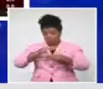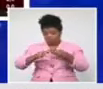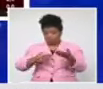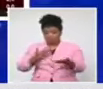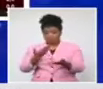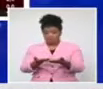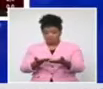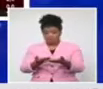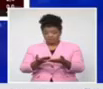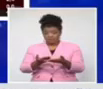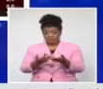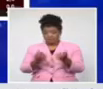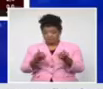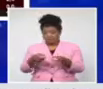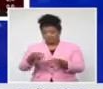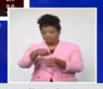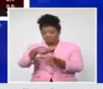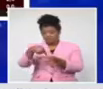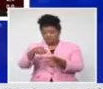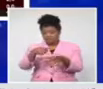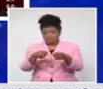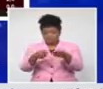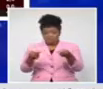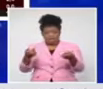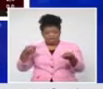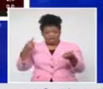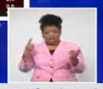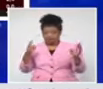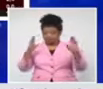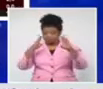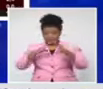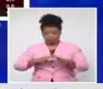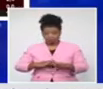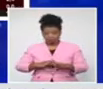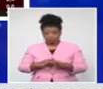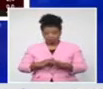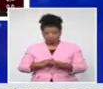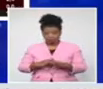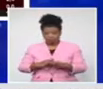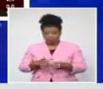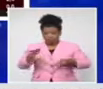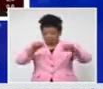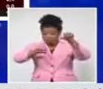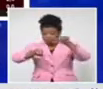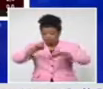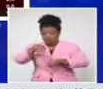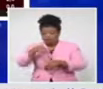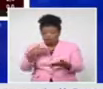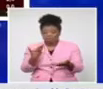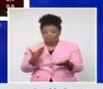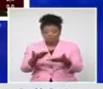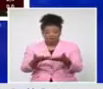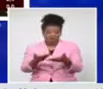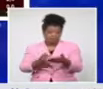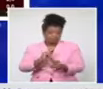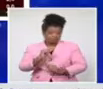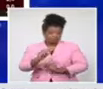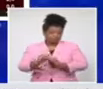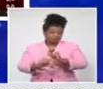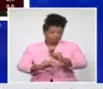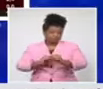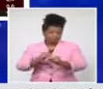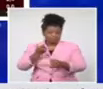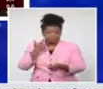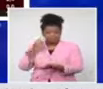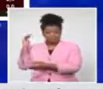municipio especial Isla de la Juventud, que ayer no se procesaron porque realmente estaban en la fase de prueba, y La